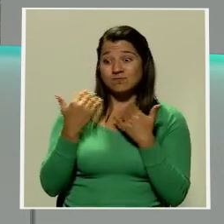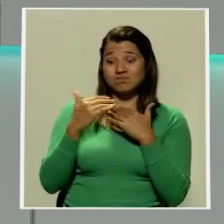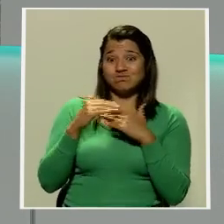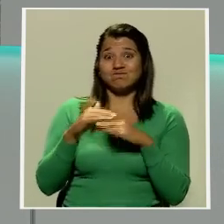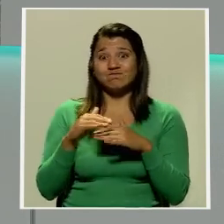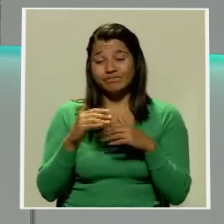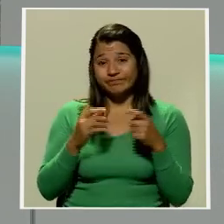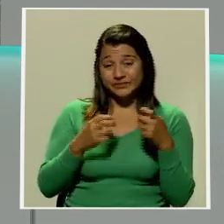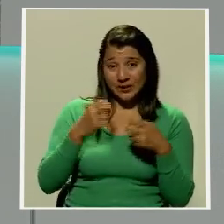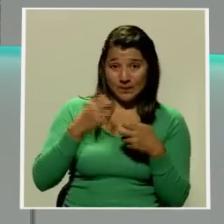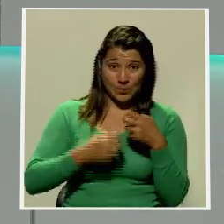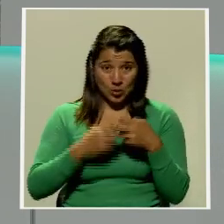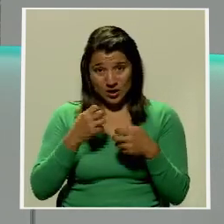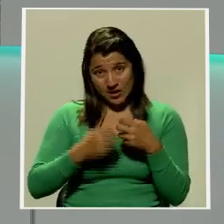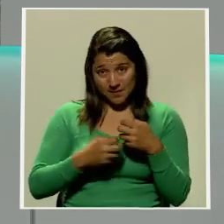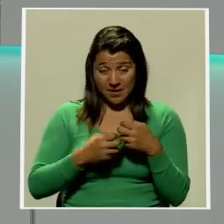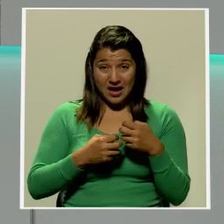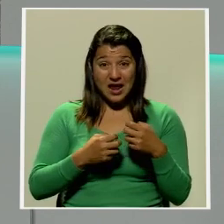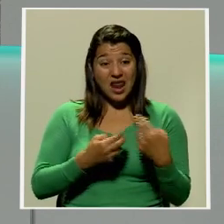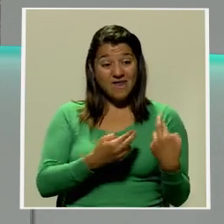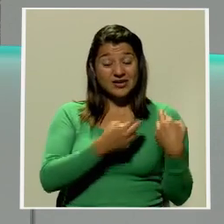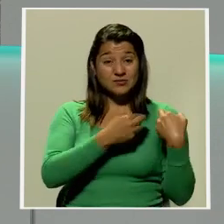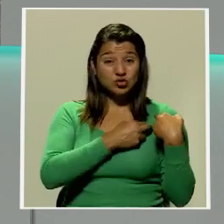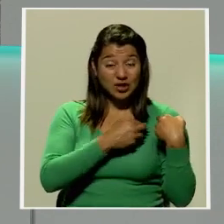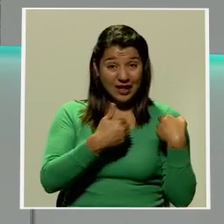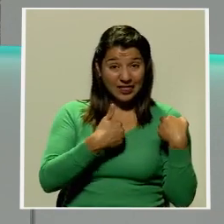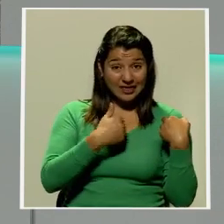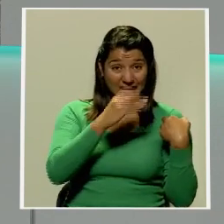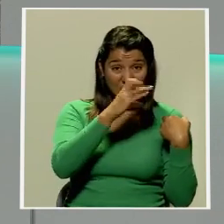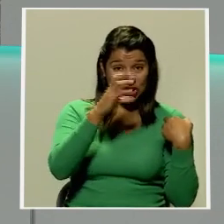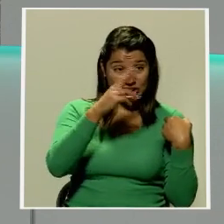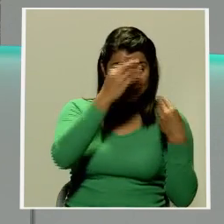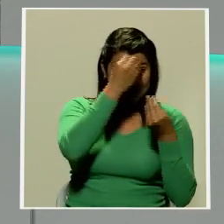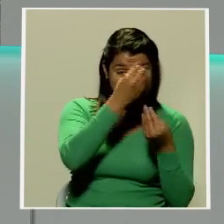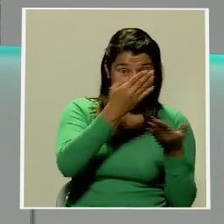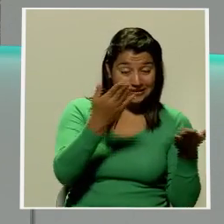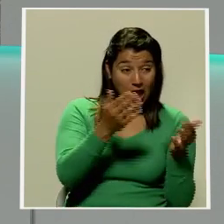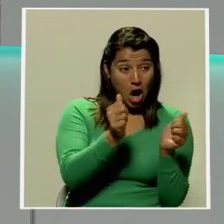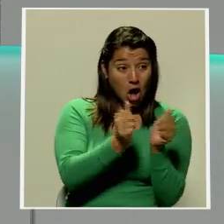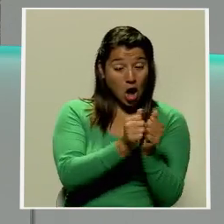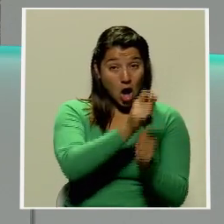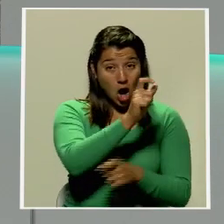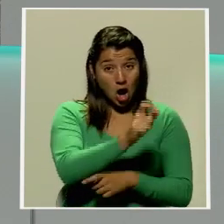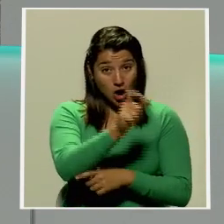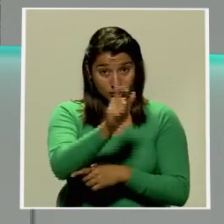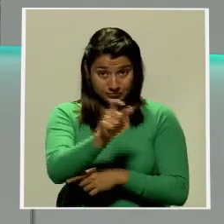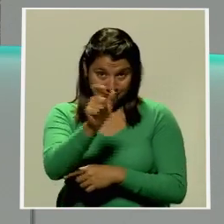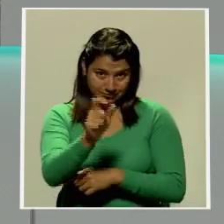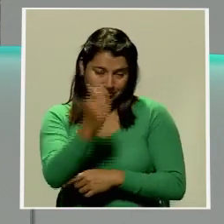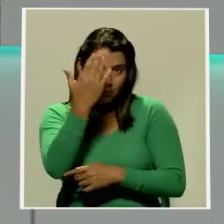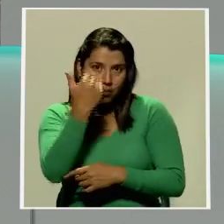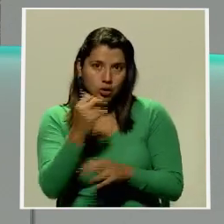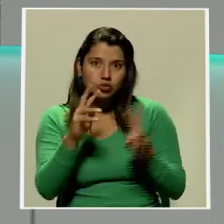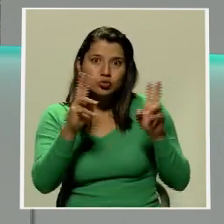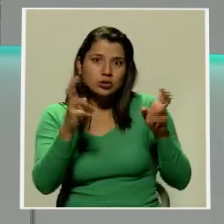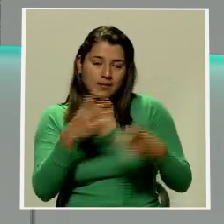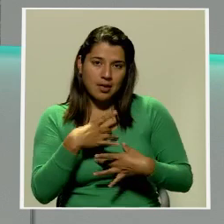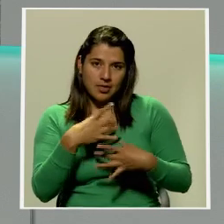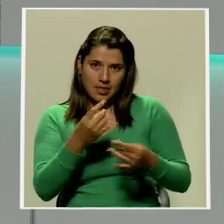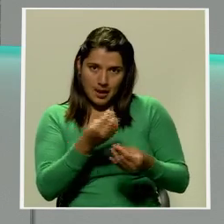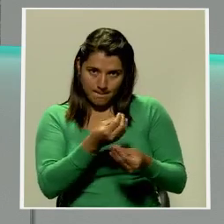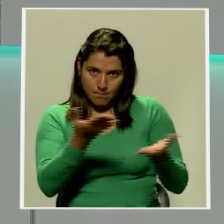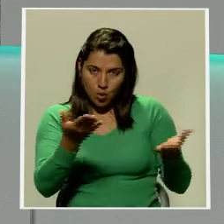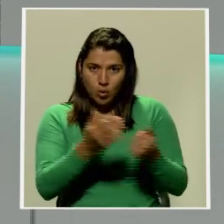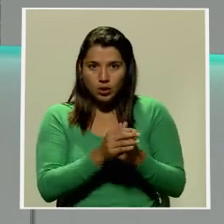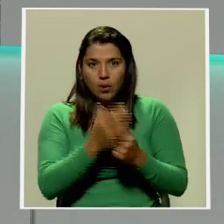conflicto entre el deber de publicidad que tiene con sus ciudadanos, por tratarse de un tema de completo interés público,